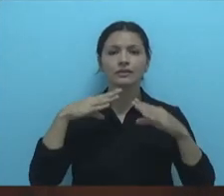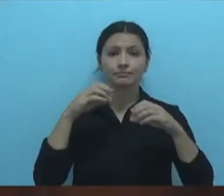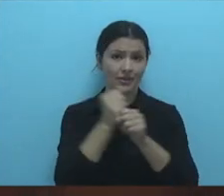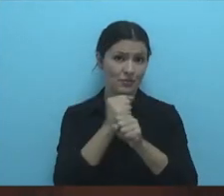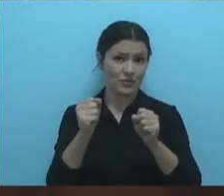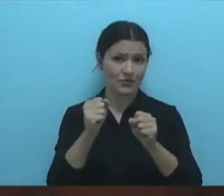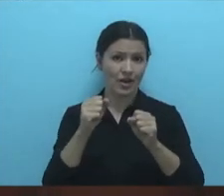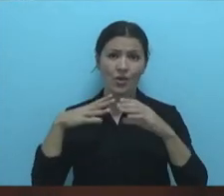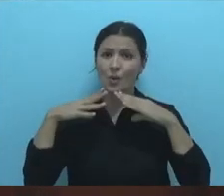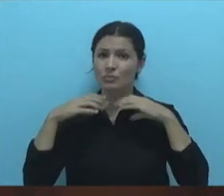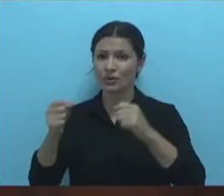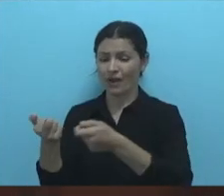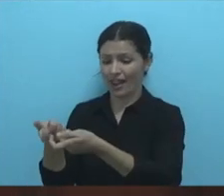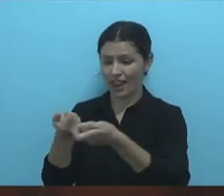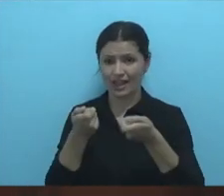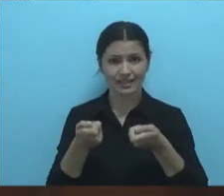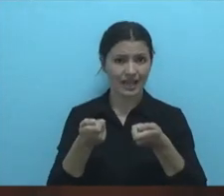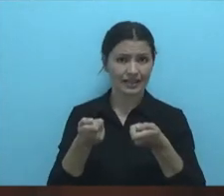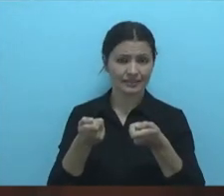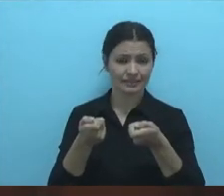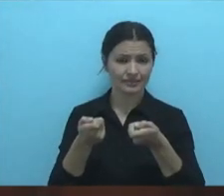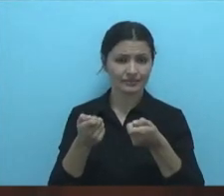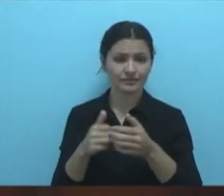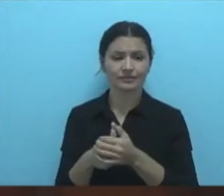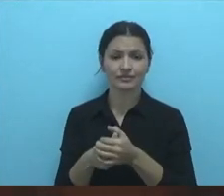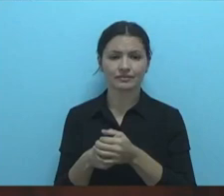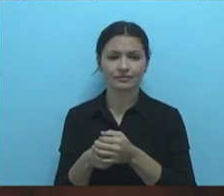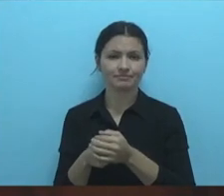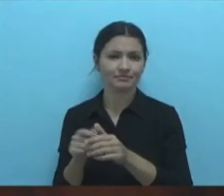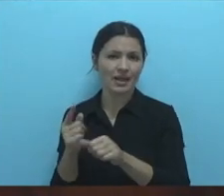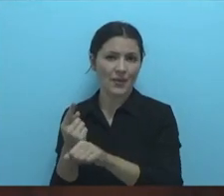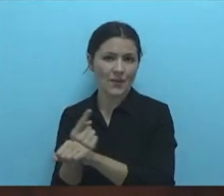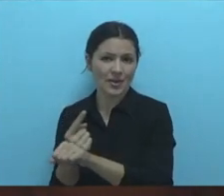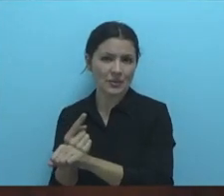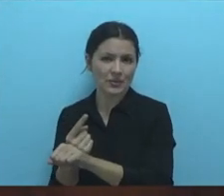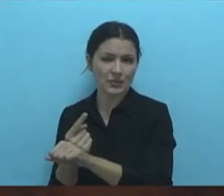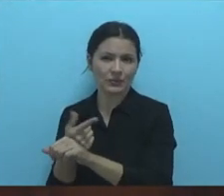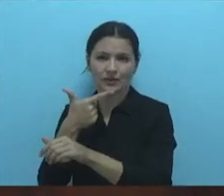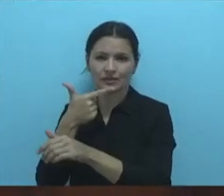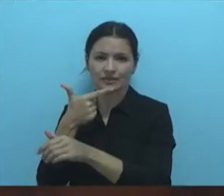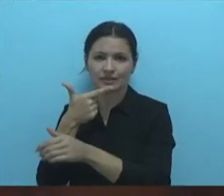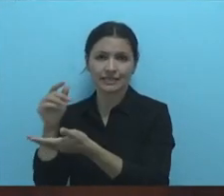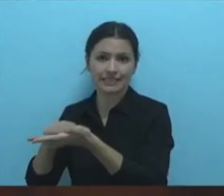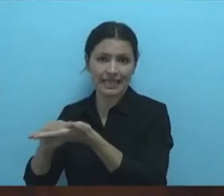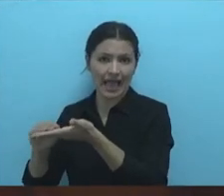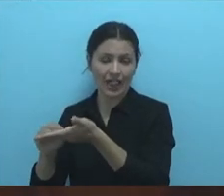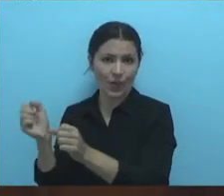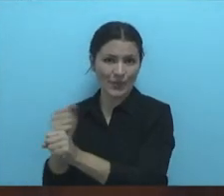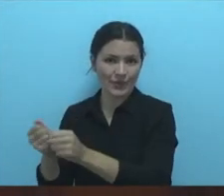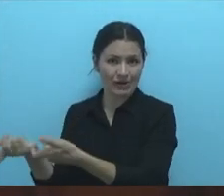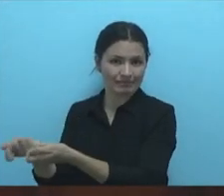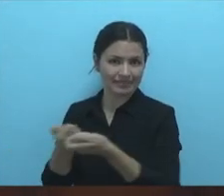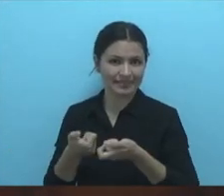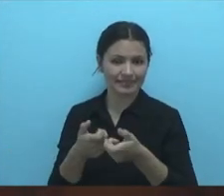lectura a un proyecto que acaba de ingresar que fue aprobado hace minutos por la cámara alta